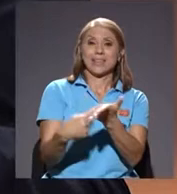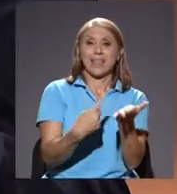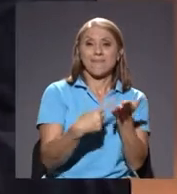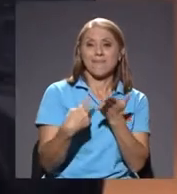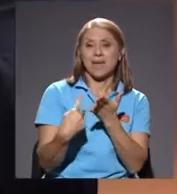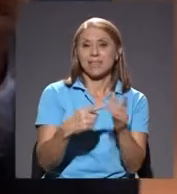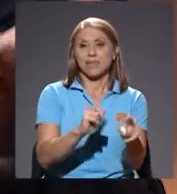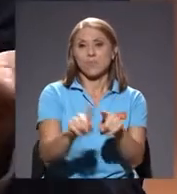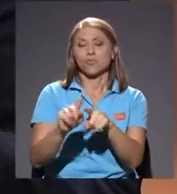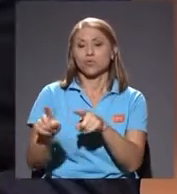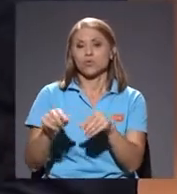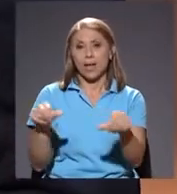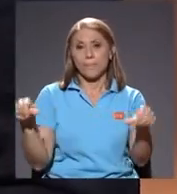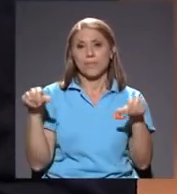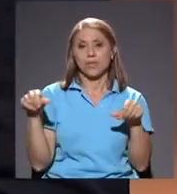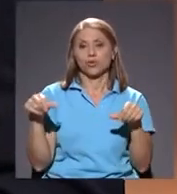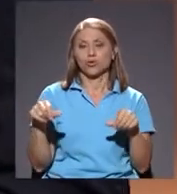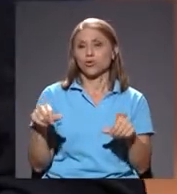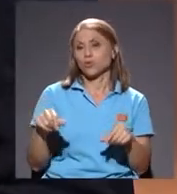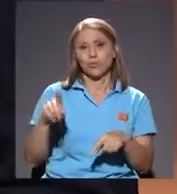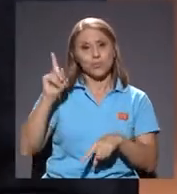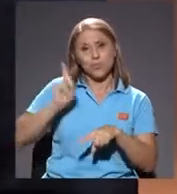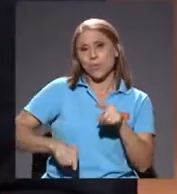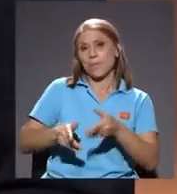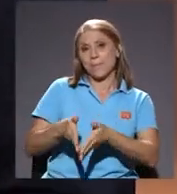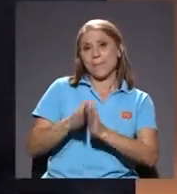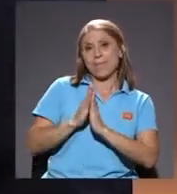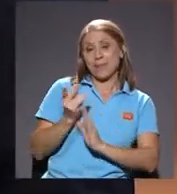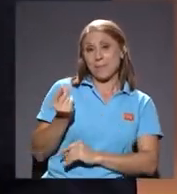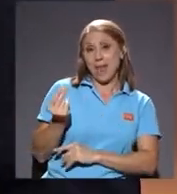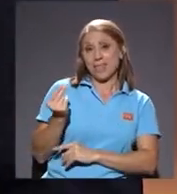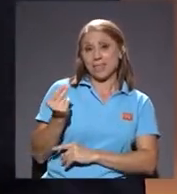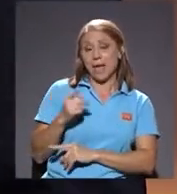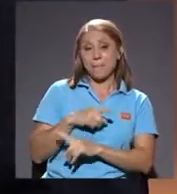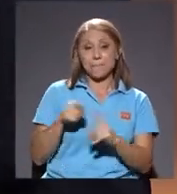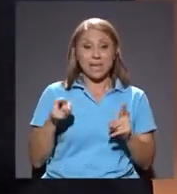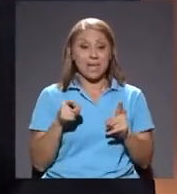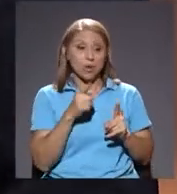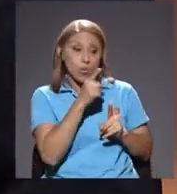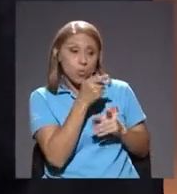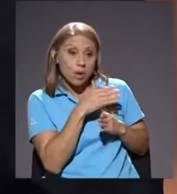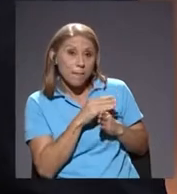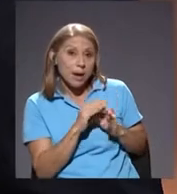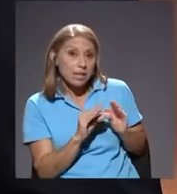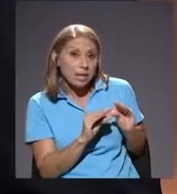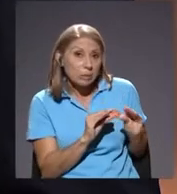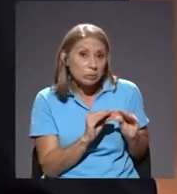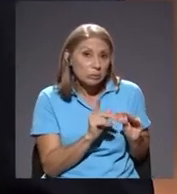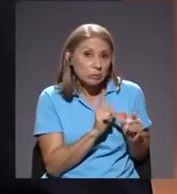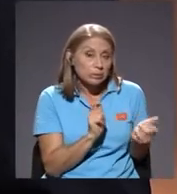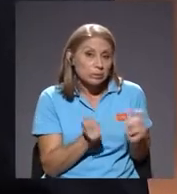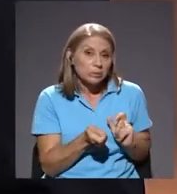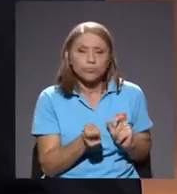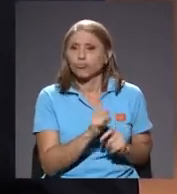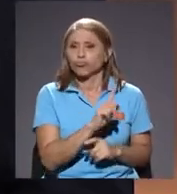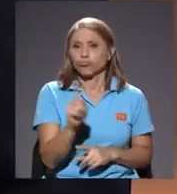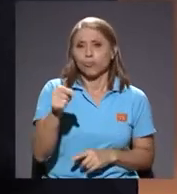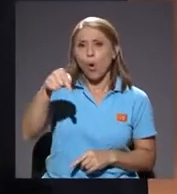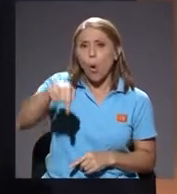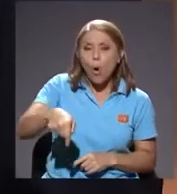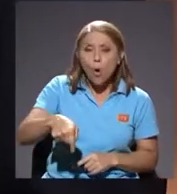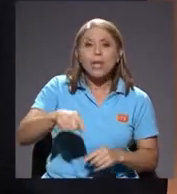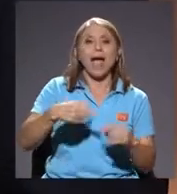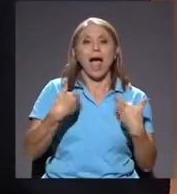usted pida plata pero puede dejarse esta parte sino que sin alterar no hoy hay grupos que se dedican a